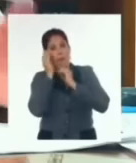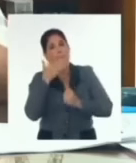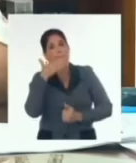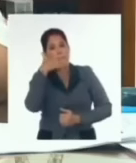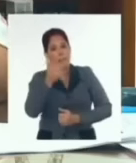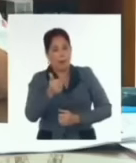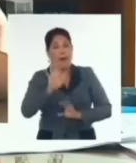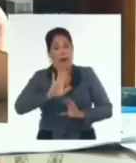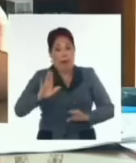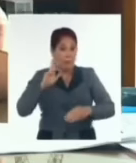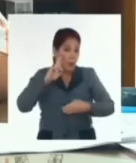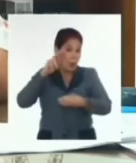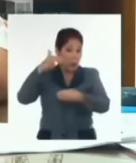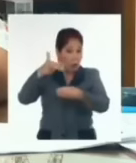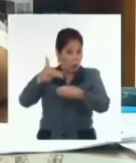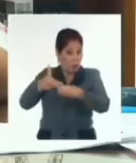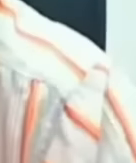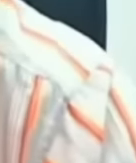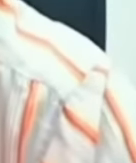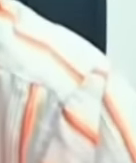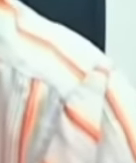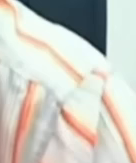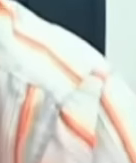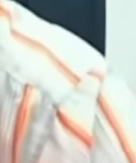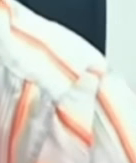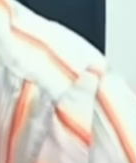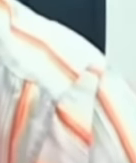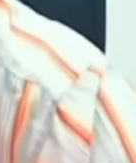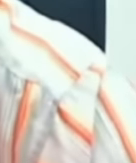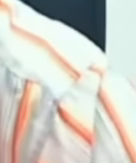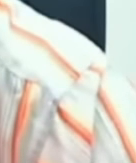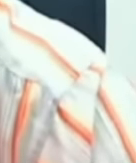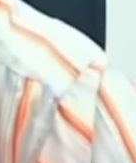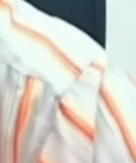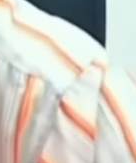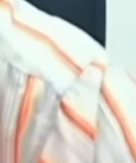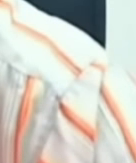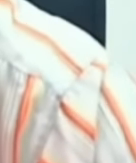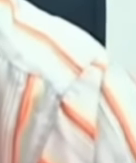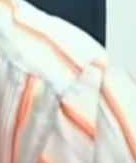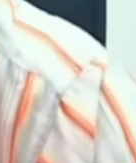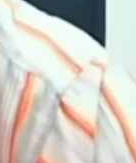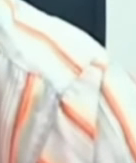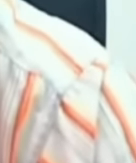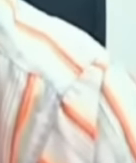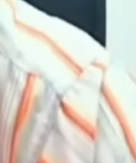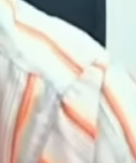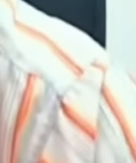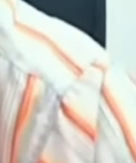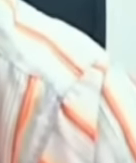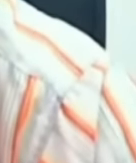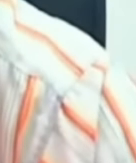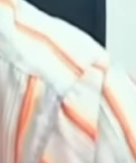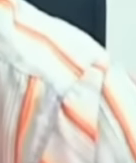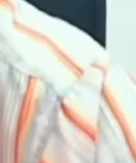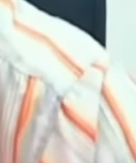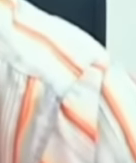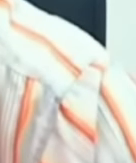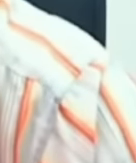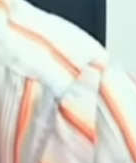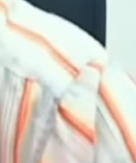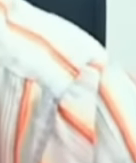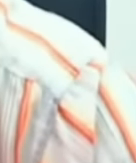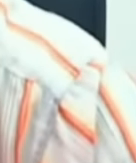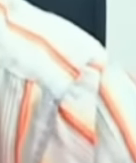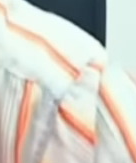10 no así en el fiel sigue siendo el problema fundamental de que estamos pasando por hoy es el tema de